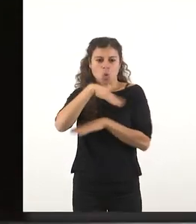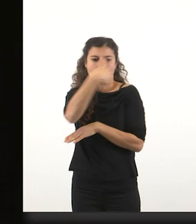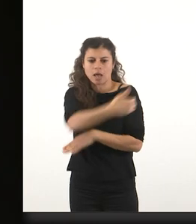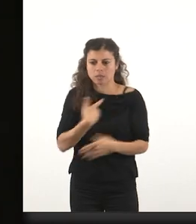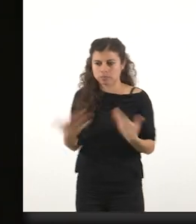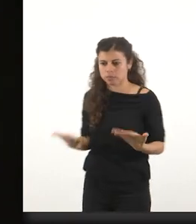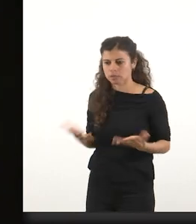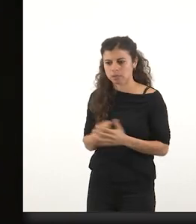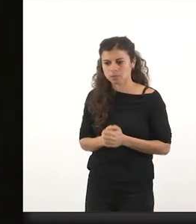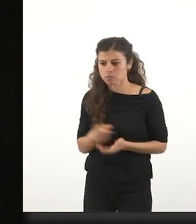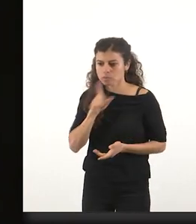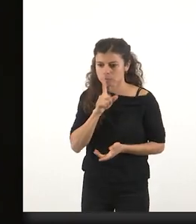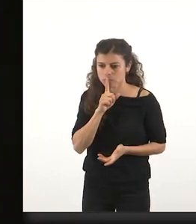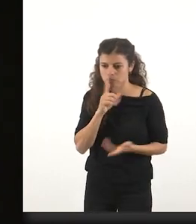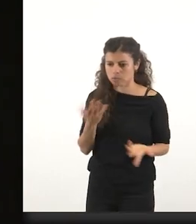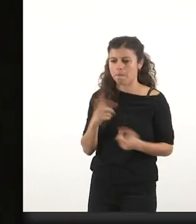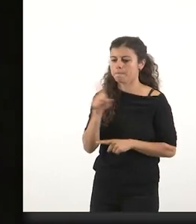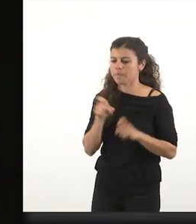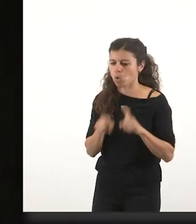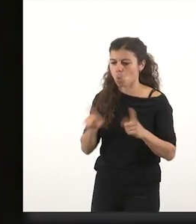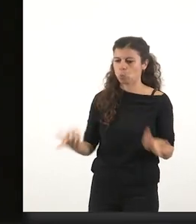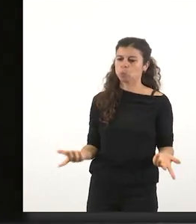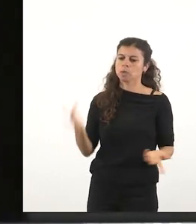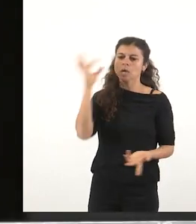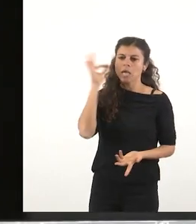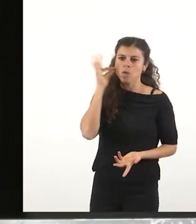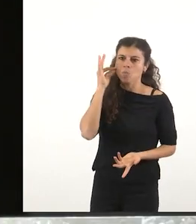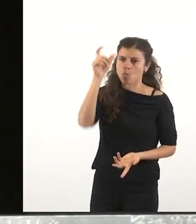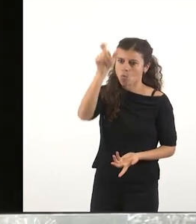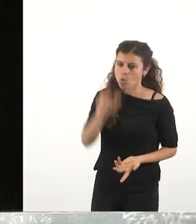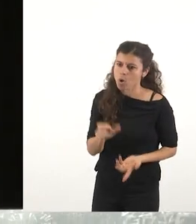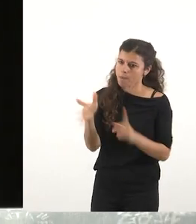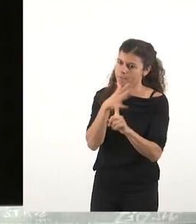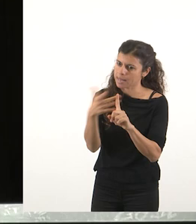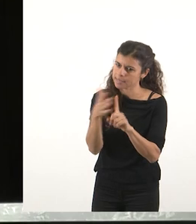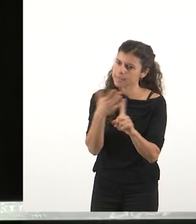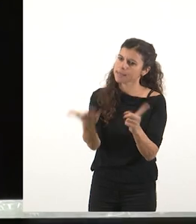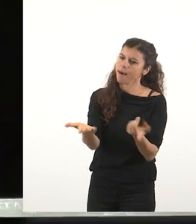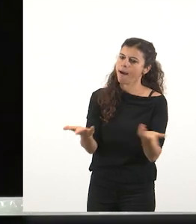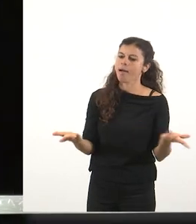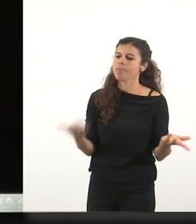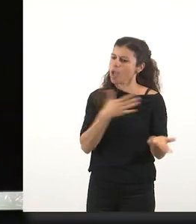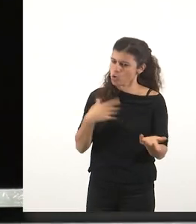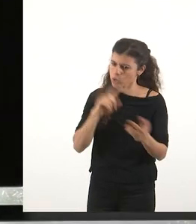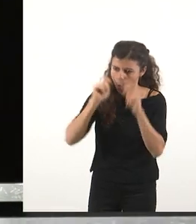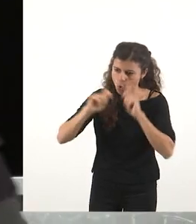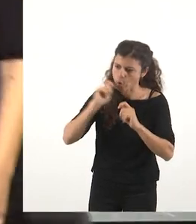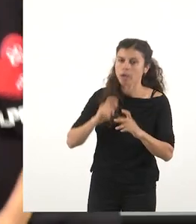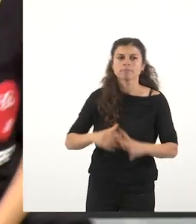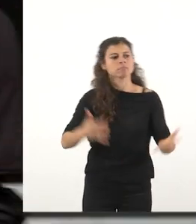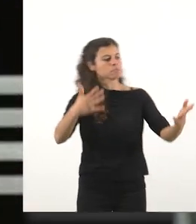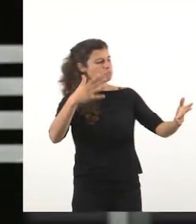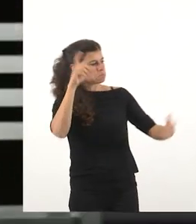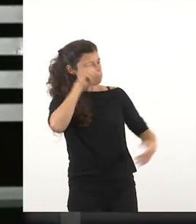chiquilla, ¿cómo le pregunta eso a la muchacha? Que ella ha sido maltratadita, que no lo ha dicho al principio, que se va a poner a llorar.